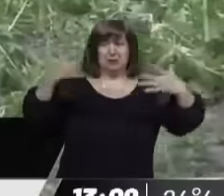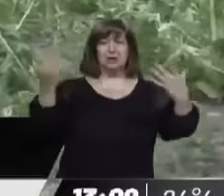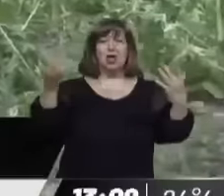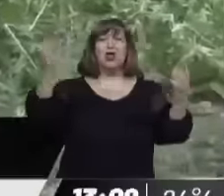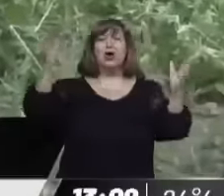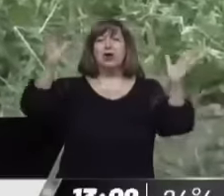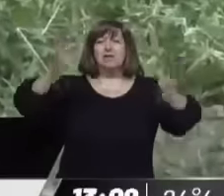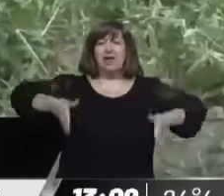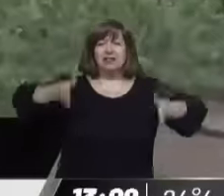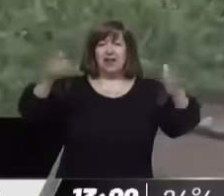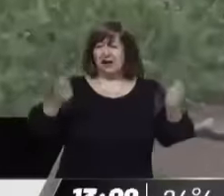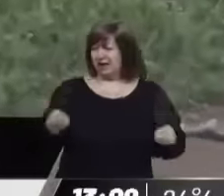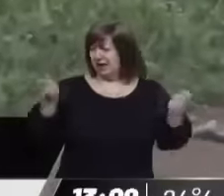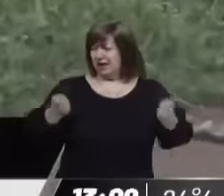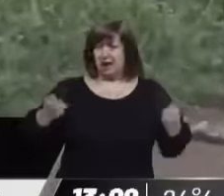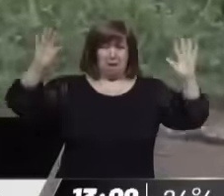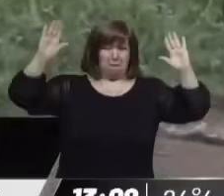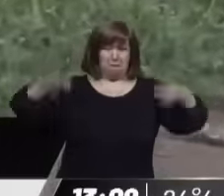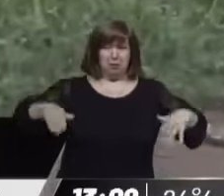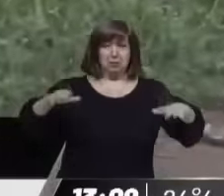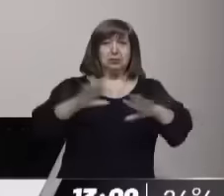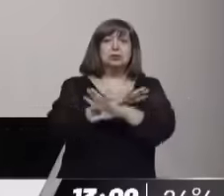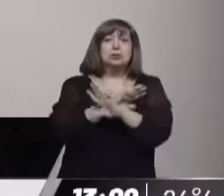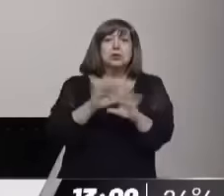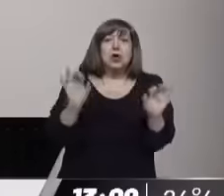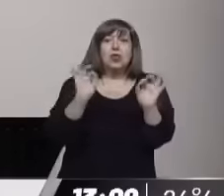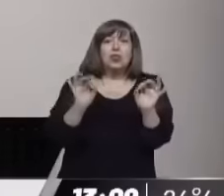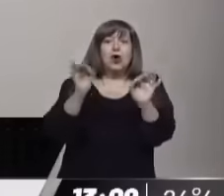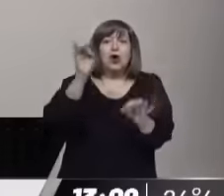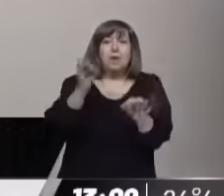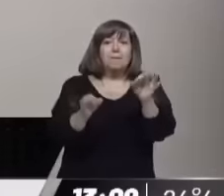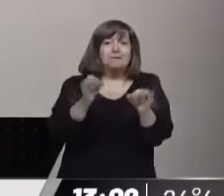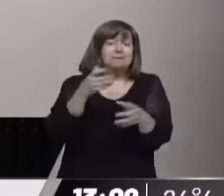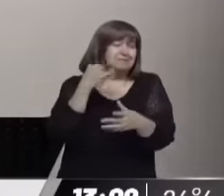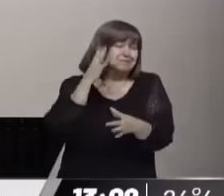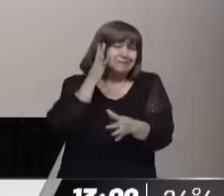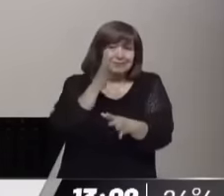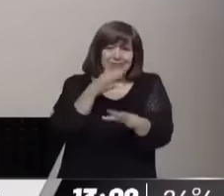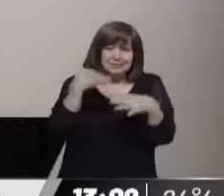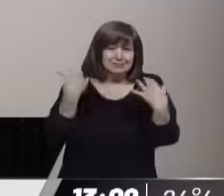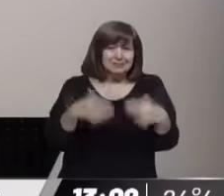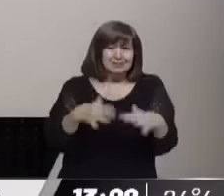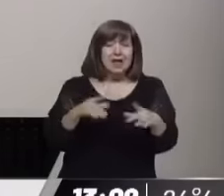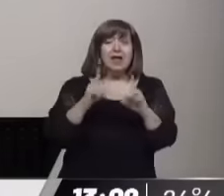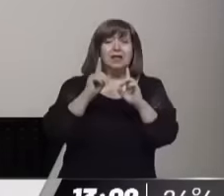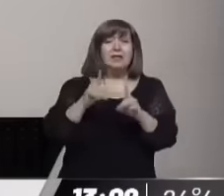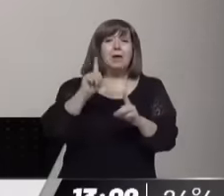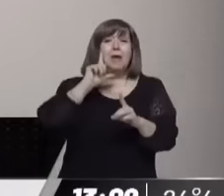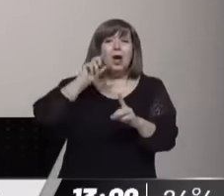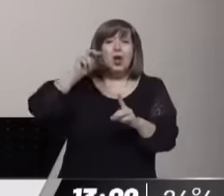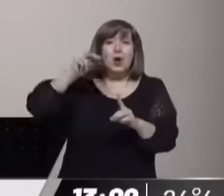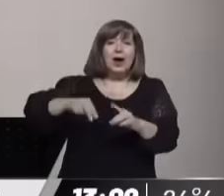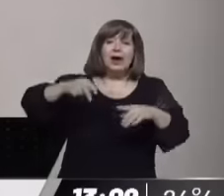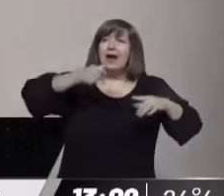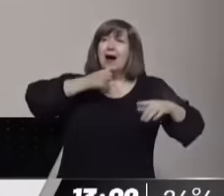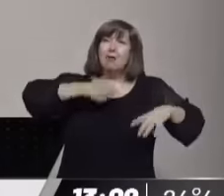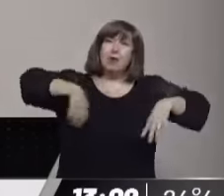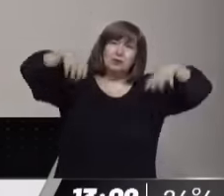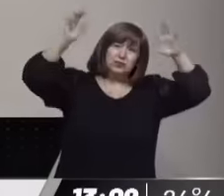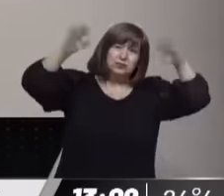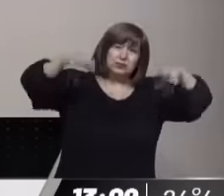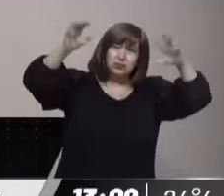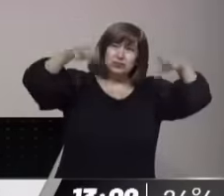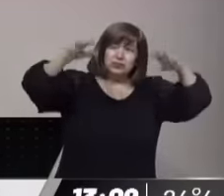Uco, también hubo granizada con menor poder destructivo. Especialmente Luján fue afectada por el volumen de agua precipitada, dejó 91